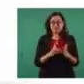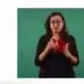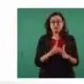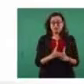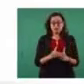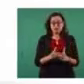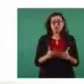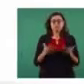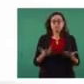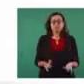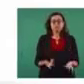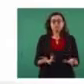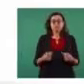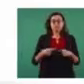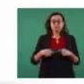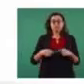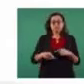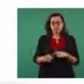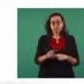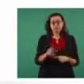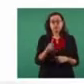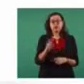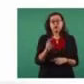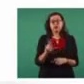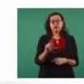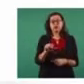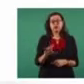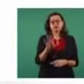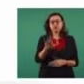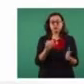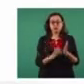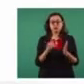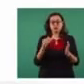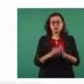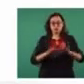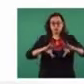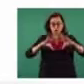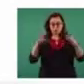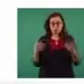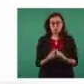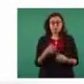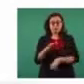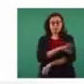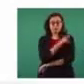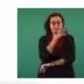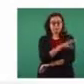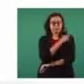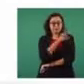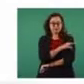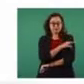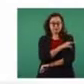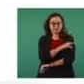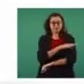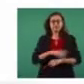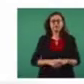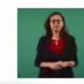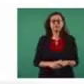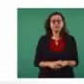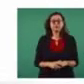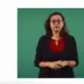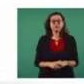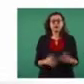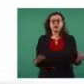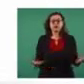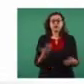en la siguiente casi 85 millones de vacunas que han sido aplicadas, que corresponde a